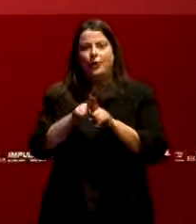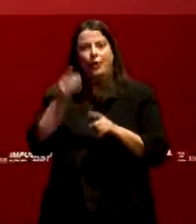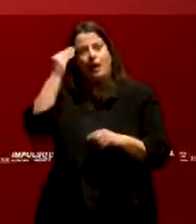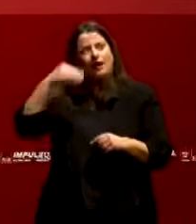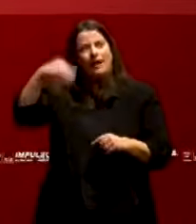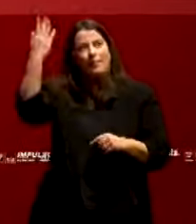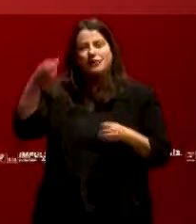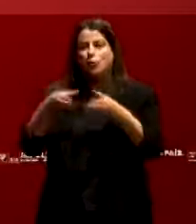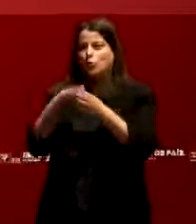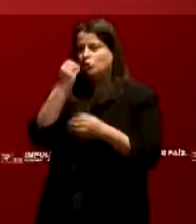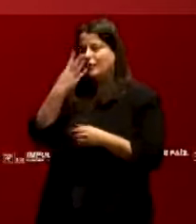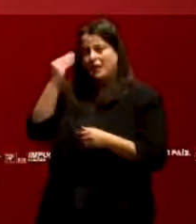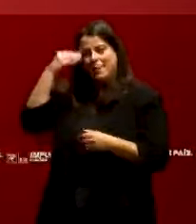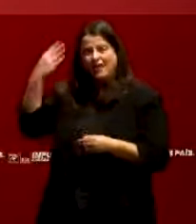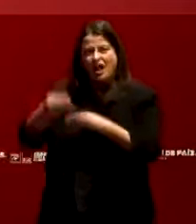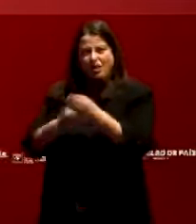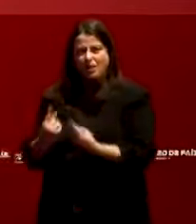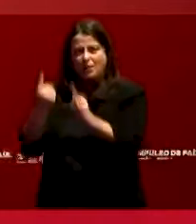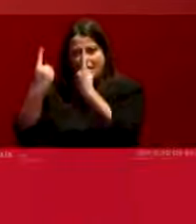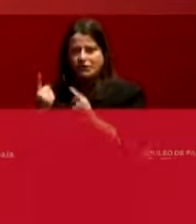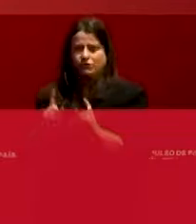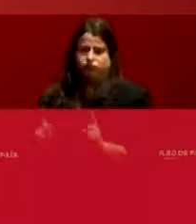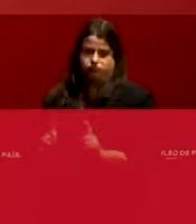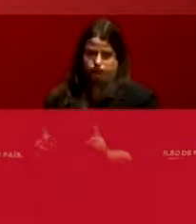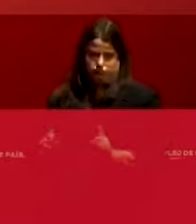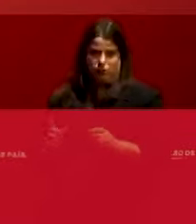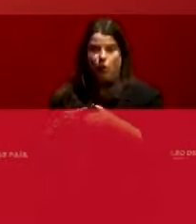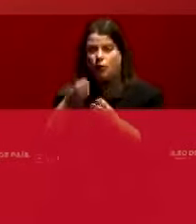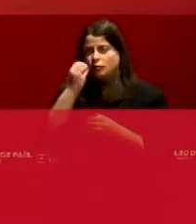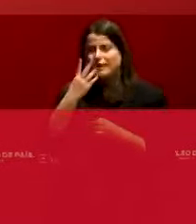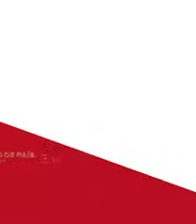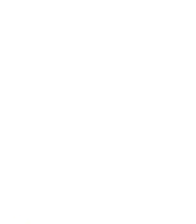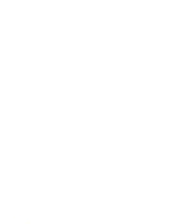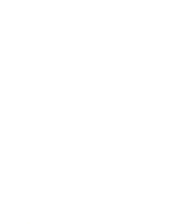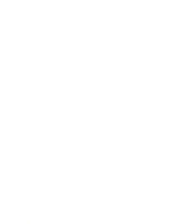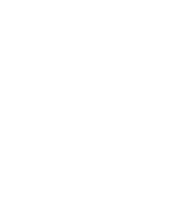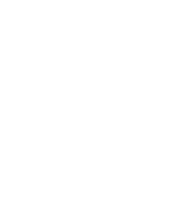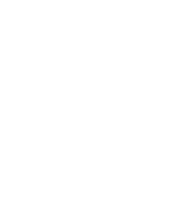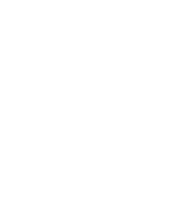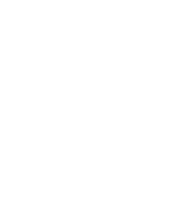invento del Partido Popular, pues del Partido Socialista, no se sabe muy bien para qué.